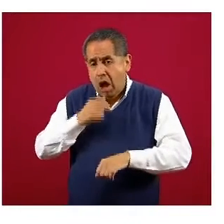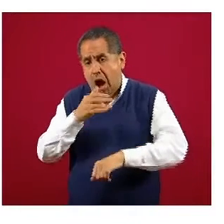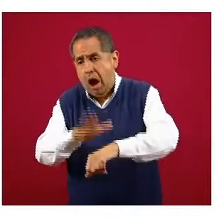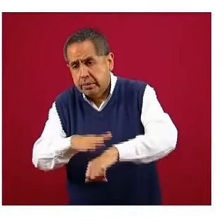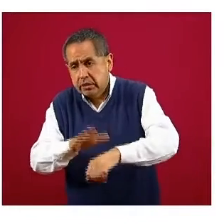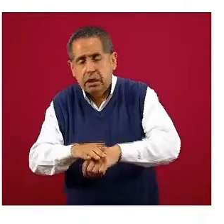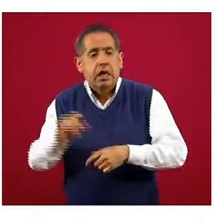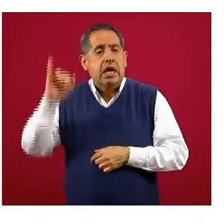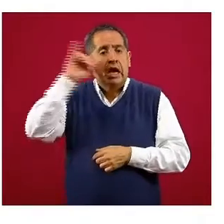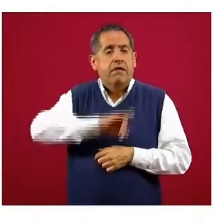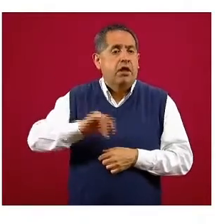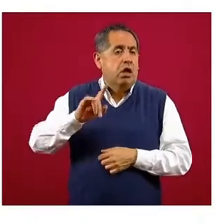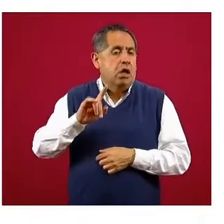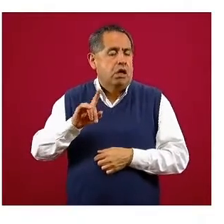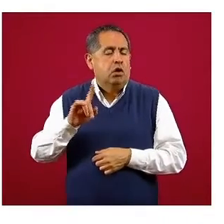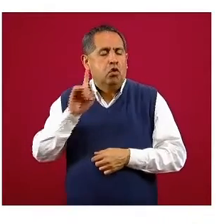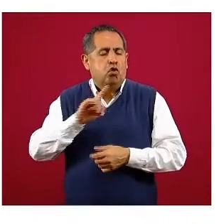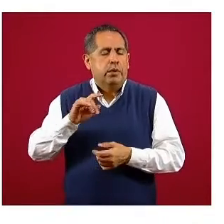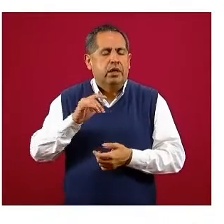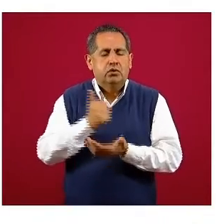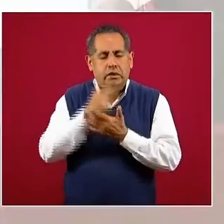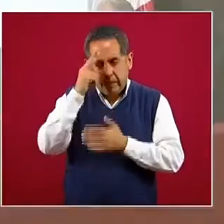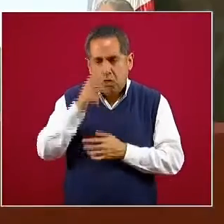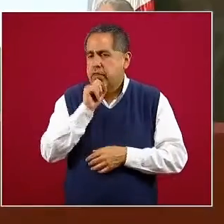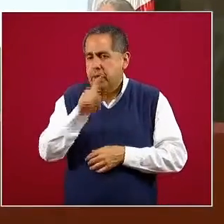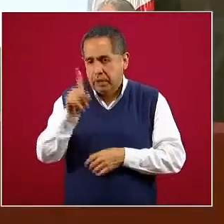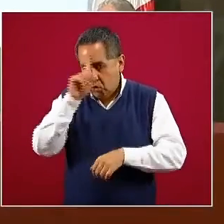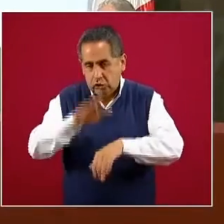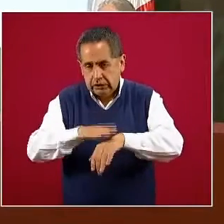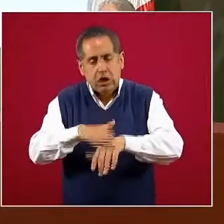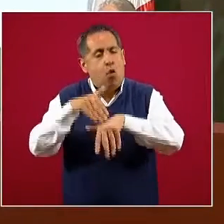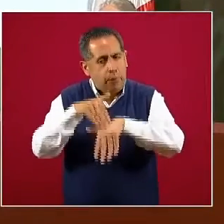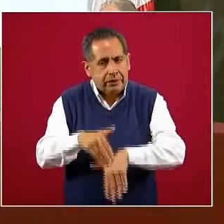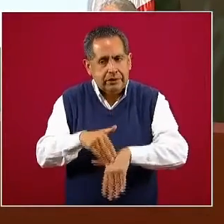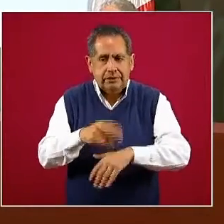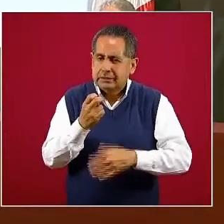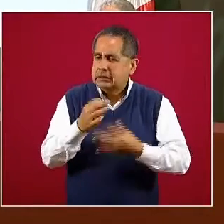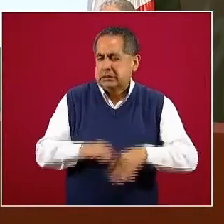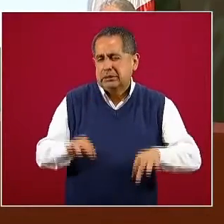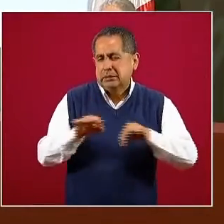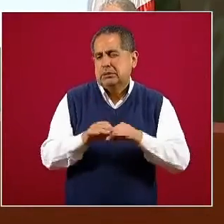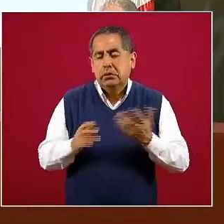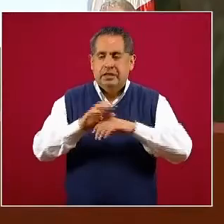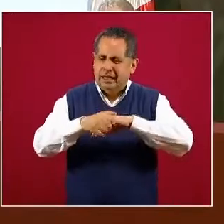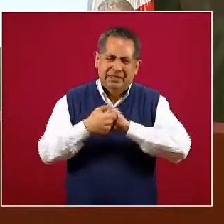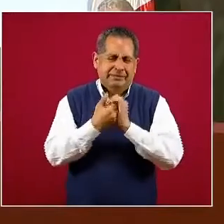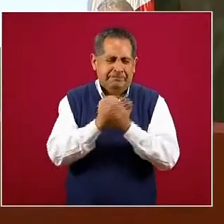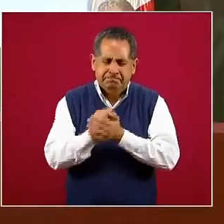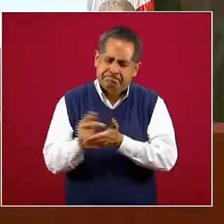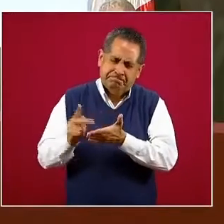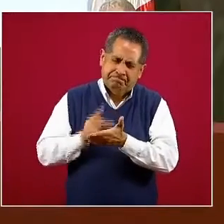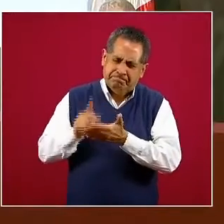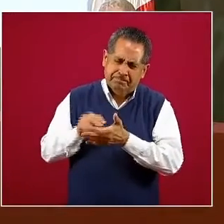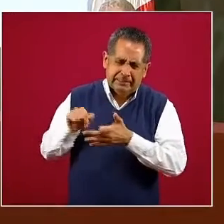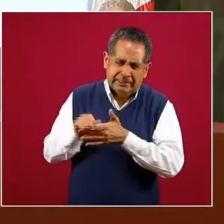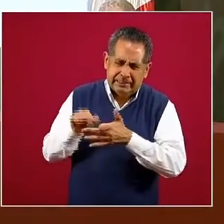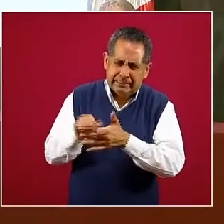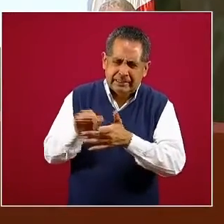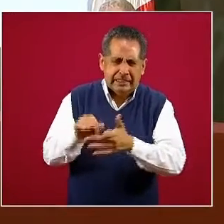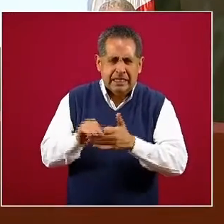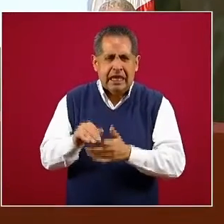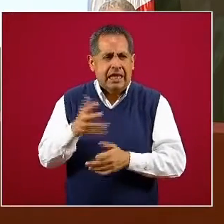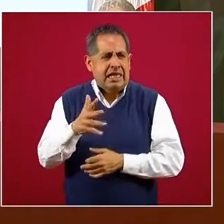tiene estos 4 indicadores: el porcentaje de ocupación hospitalaria por infección respiratoria aguda grave, enseguida el